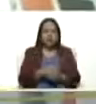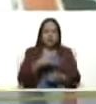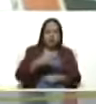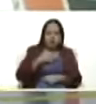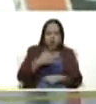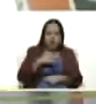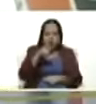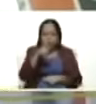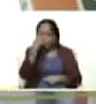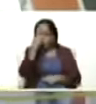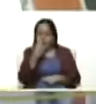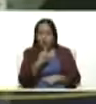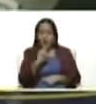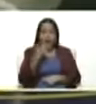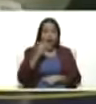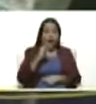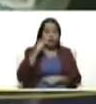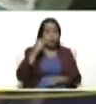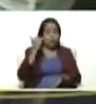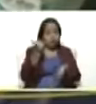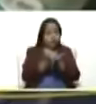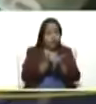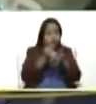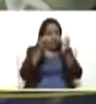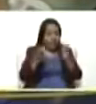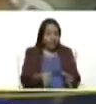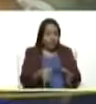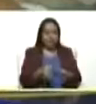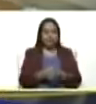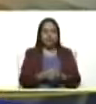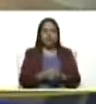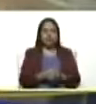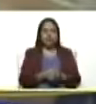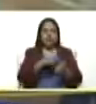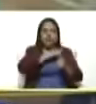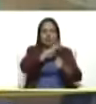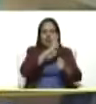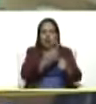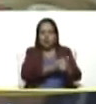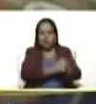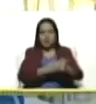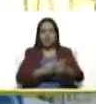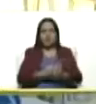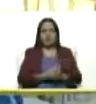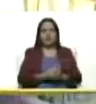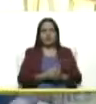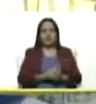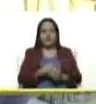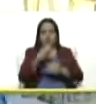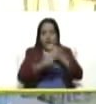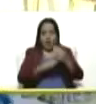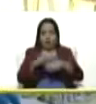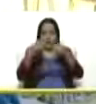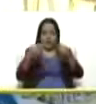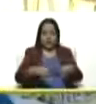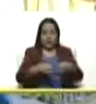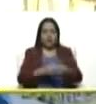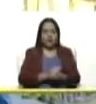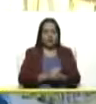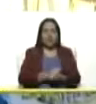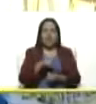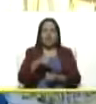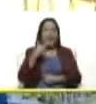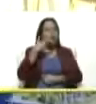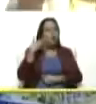esos perfiles fueron ratificados, fueron como fortalecidos, fueron llevados a cabo. Y eso de verdad nos